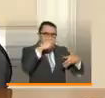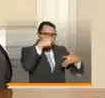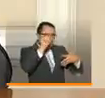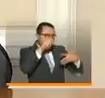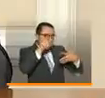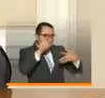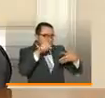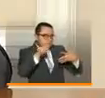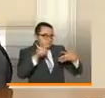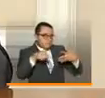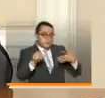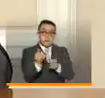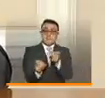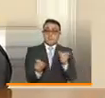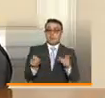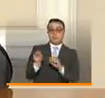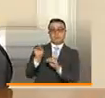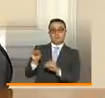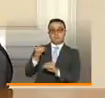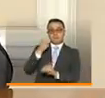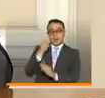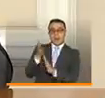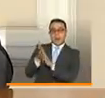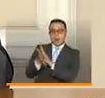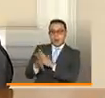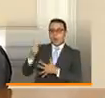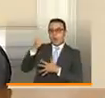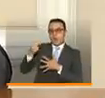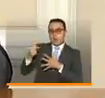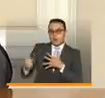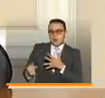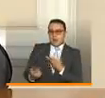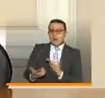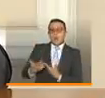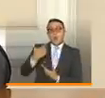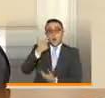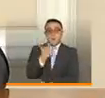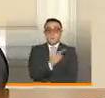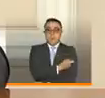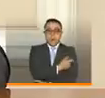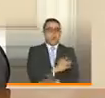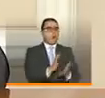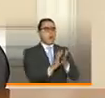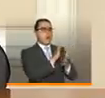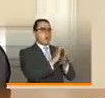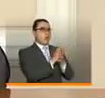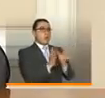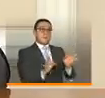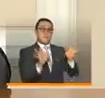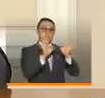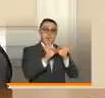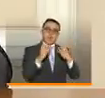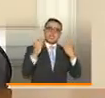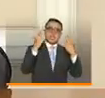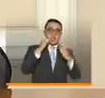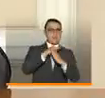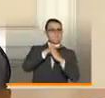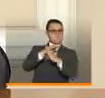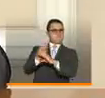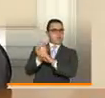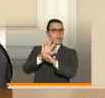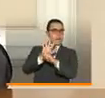nos entrenaba, nos decía, nos informaba sobre la vacuna, su importancia, su seguridad, su eficacia,